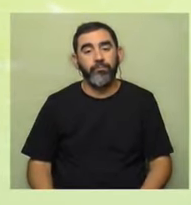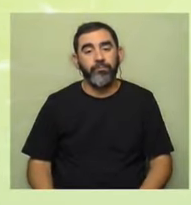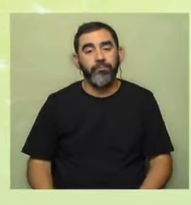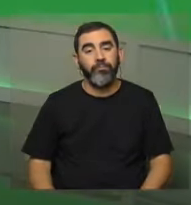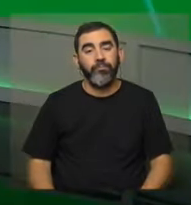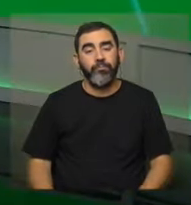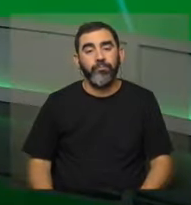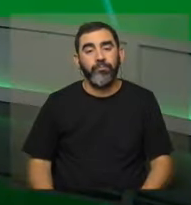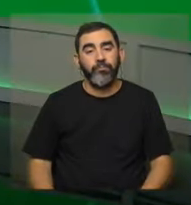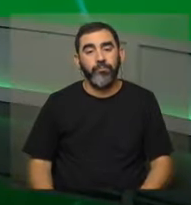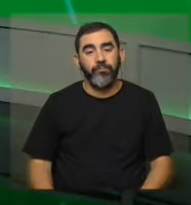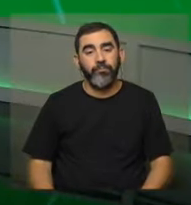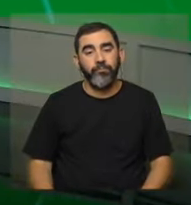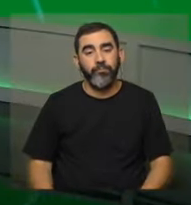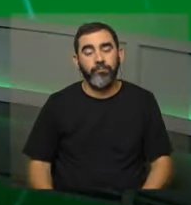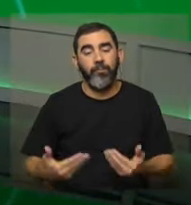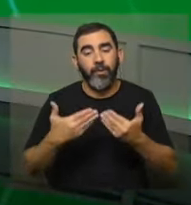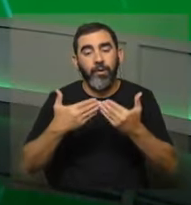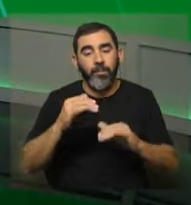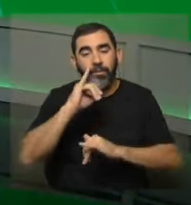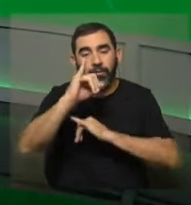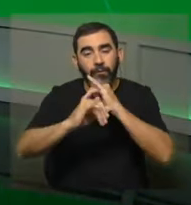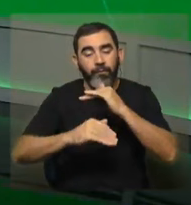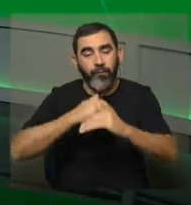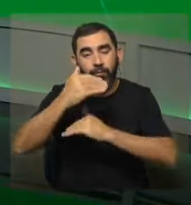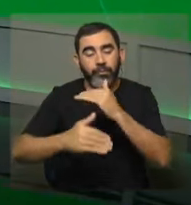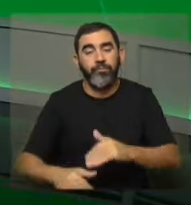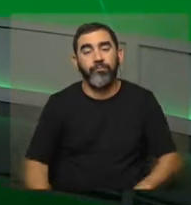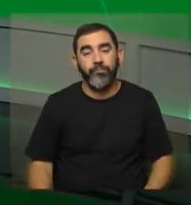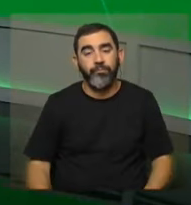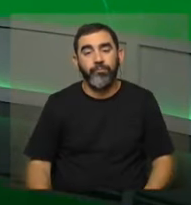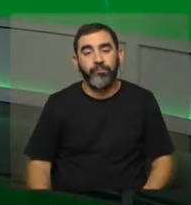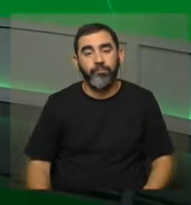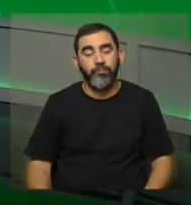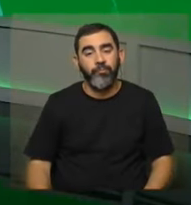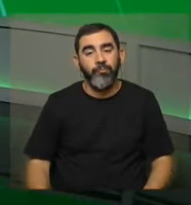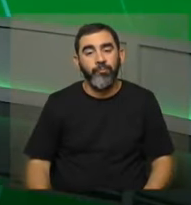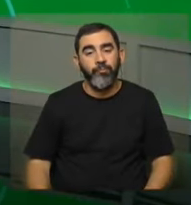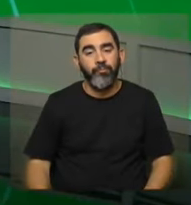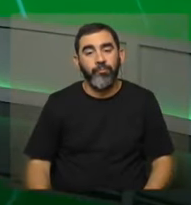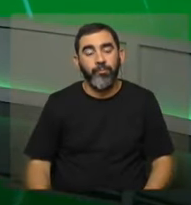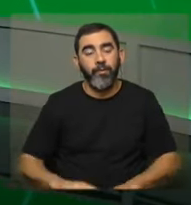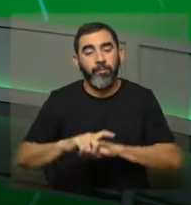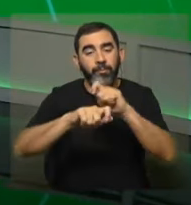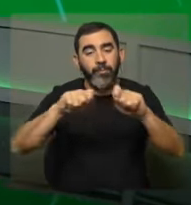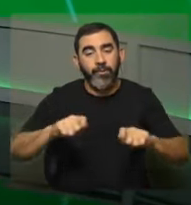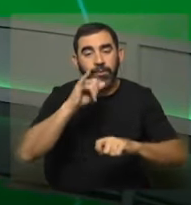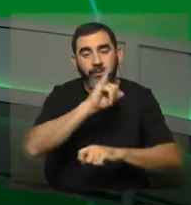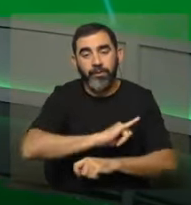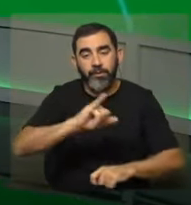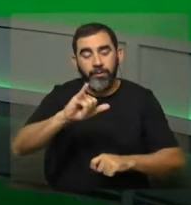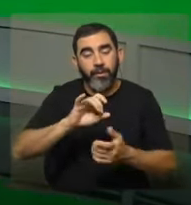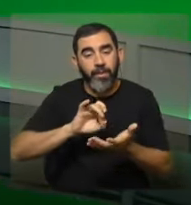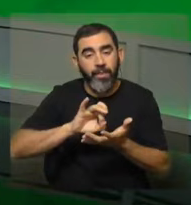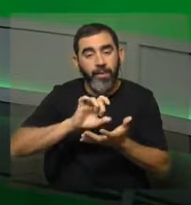idci Bueno muy bien Vamos a comenzar el desarrollo de la información lo escuchaban y veían en titulares el pnt denunció que con los